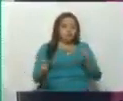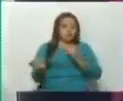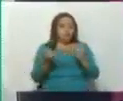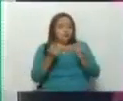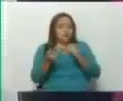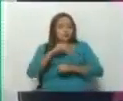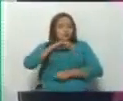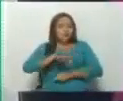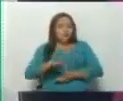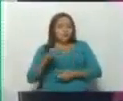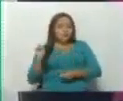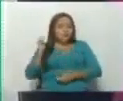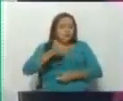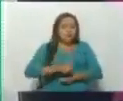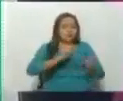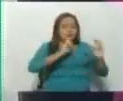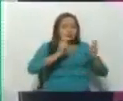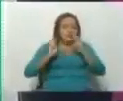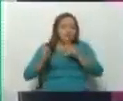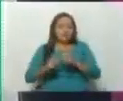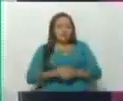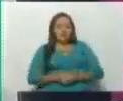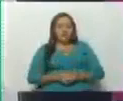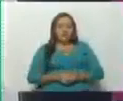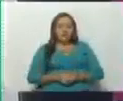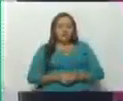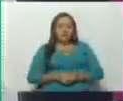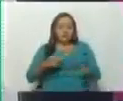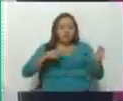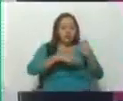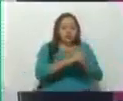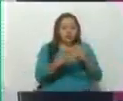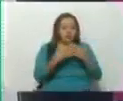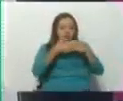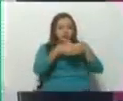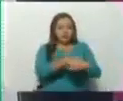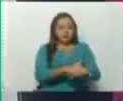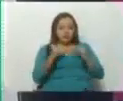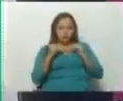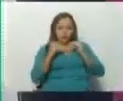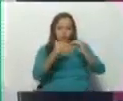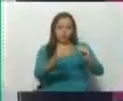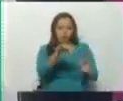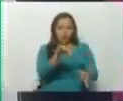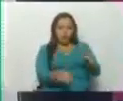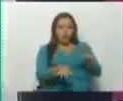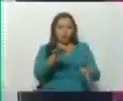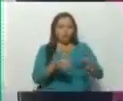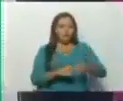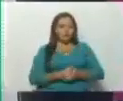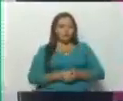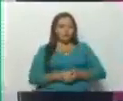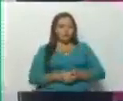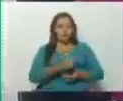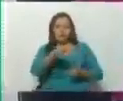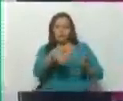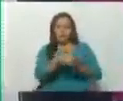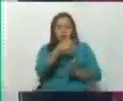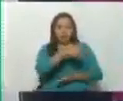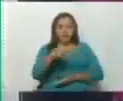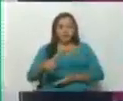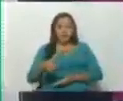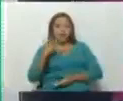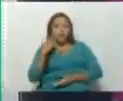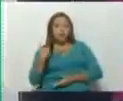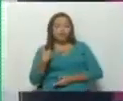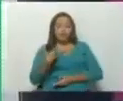con respecto al tema. Bueno, el acceso integral, y más que integral, equitativo, justo para todas y todos, ¿no? Si yo